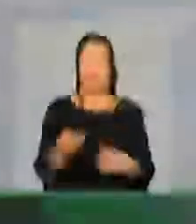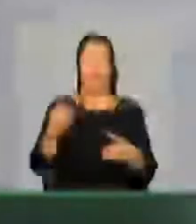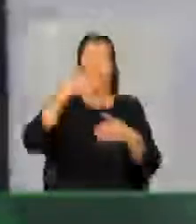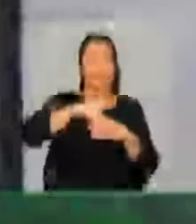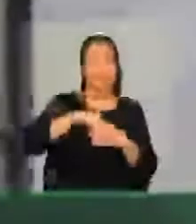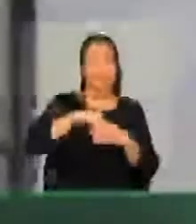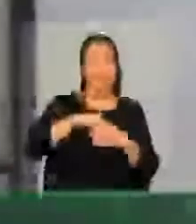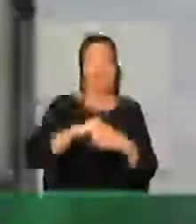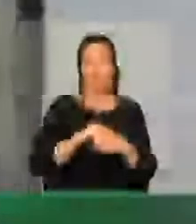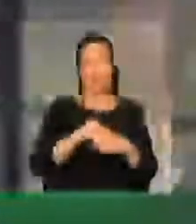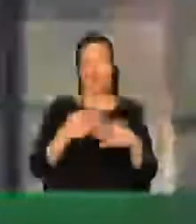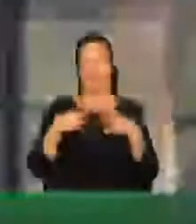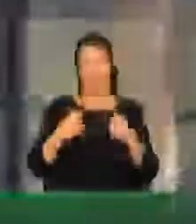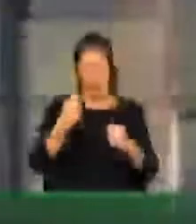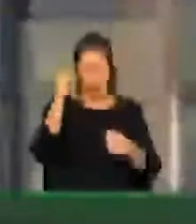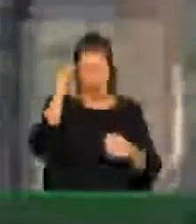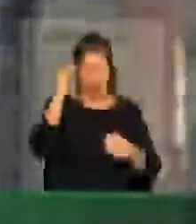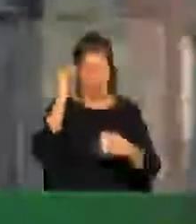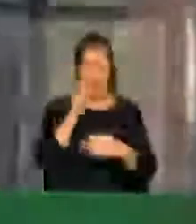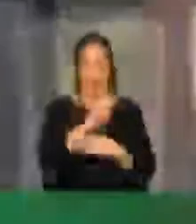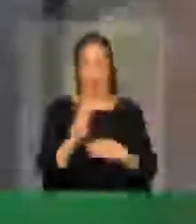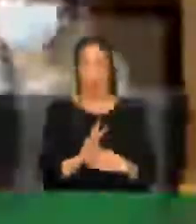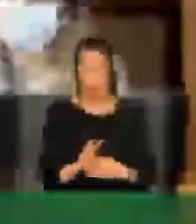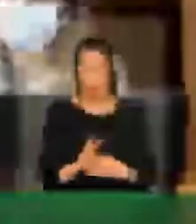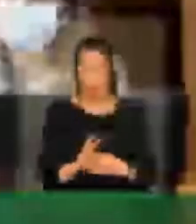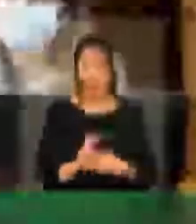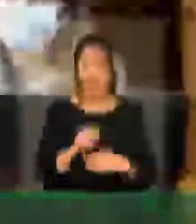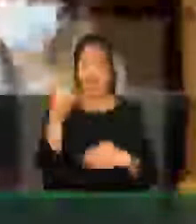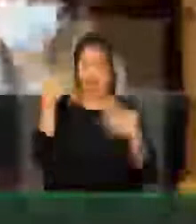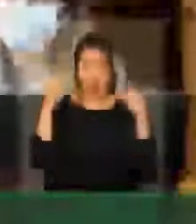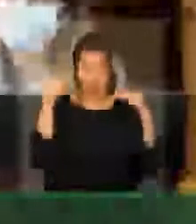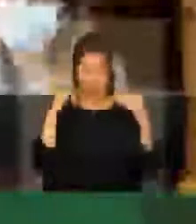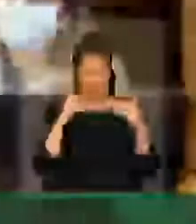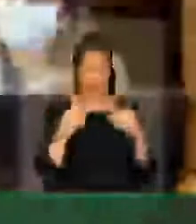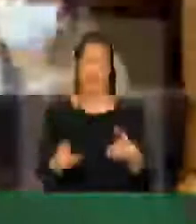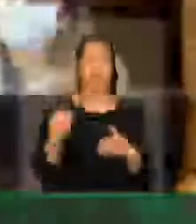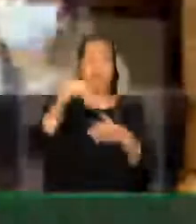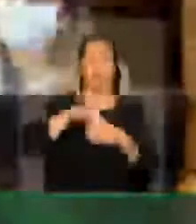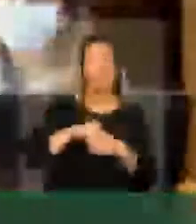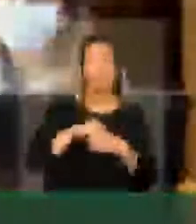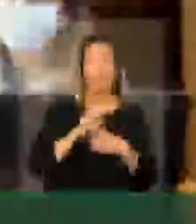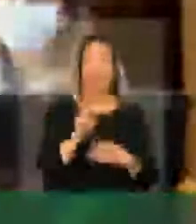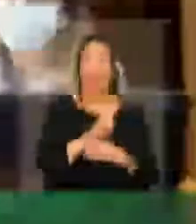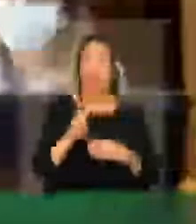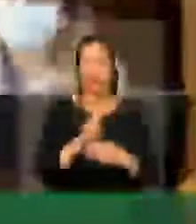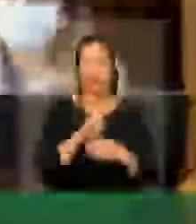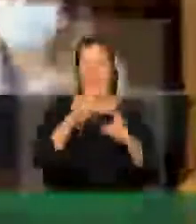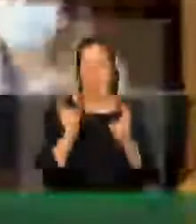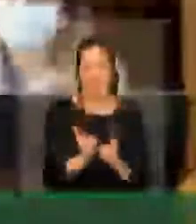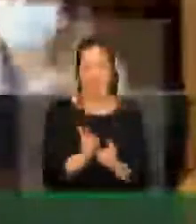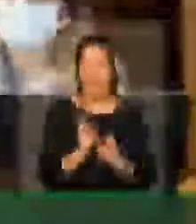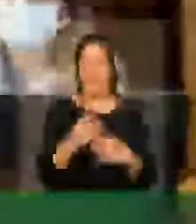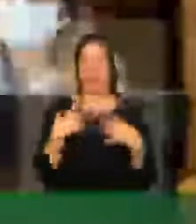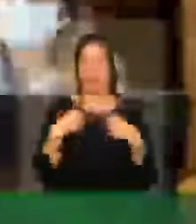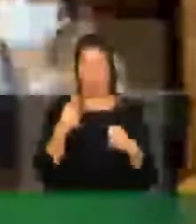mental dentro de los controles de los adolescentes. Incluir en lo que es el control en salud de adolescentes, en especial entre